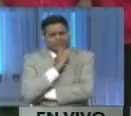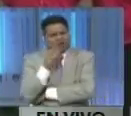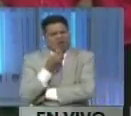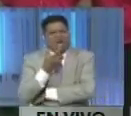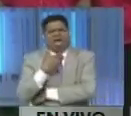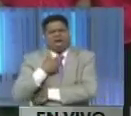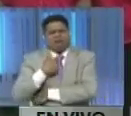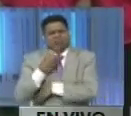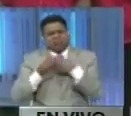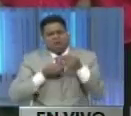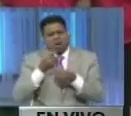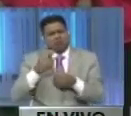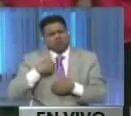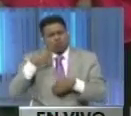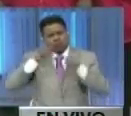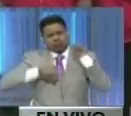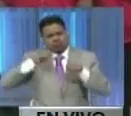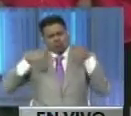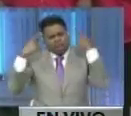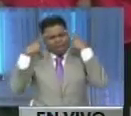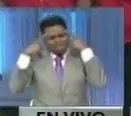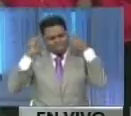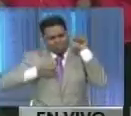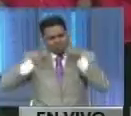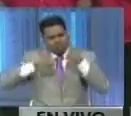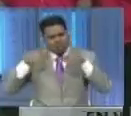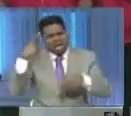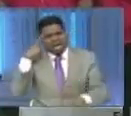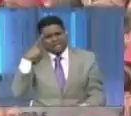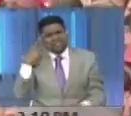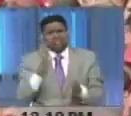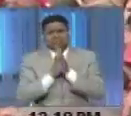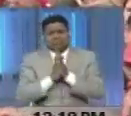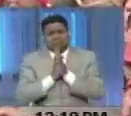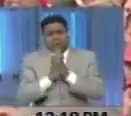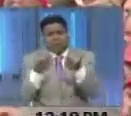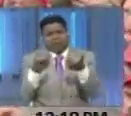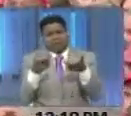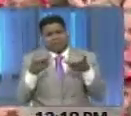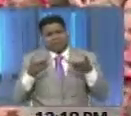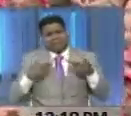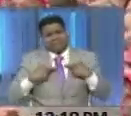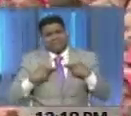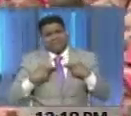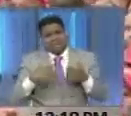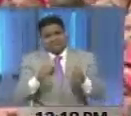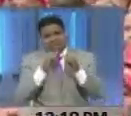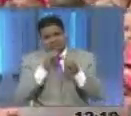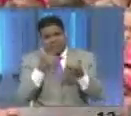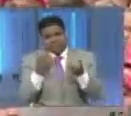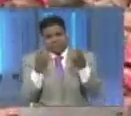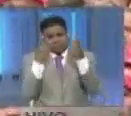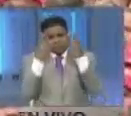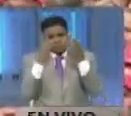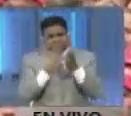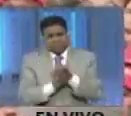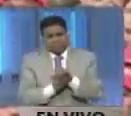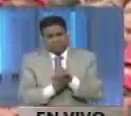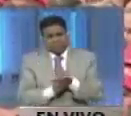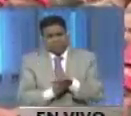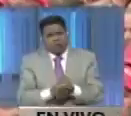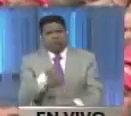¿Qué debe hacer si tiene dudas? Y recibirá un mensaje que le dirá, muchacho,